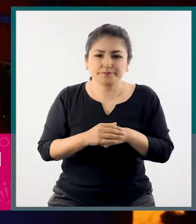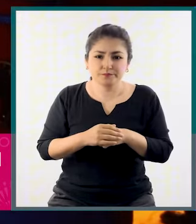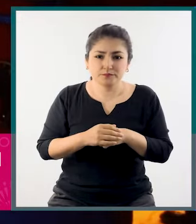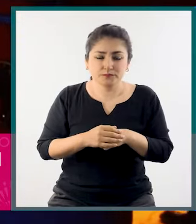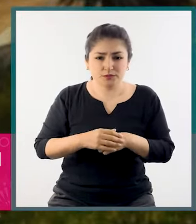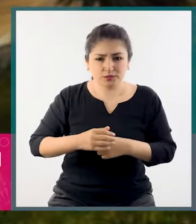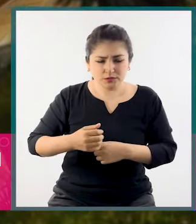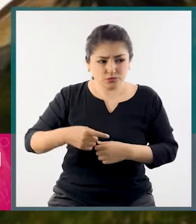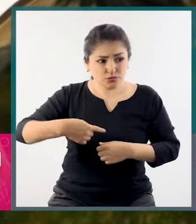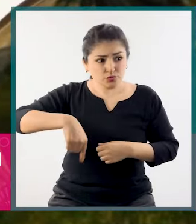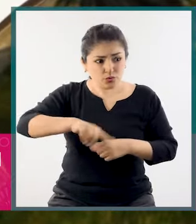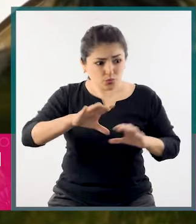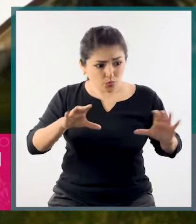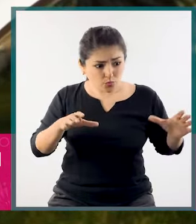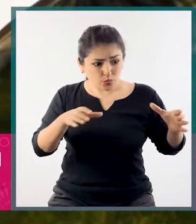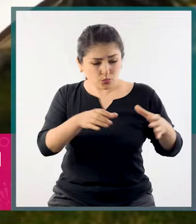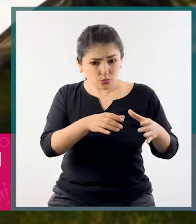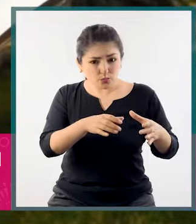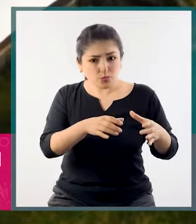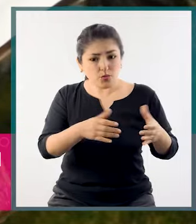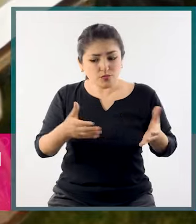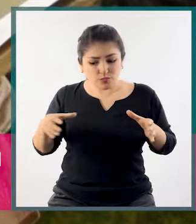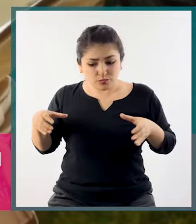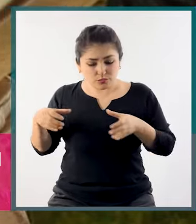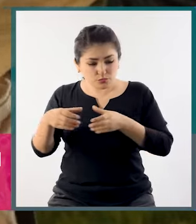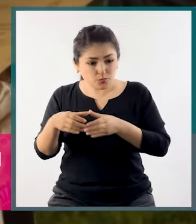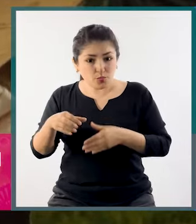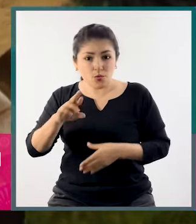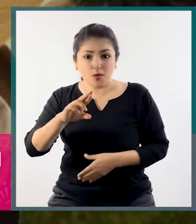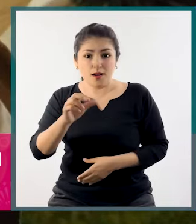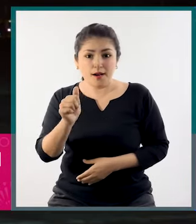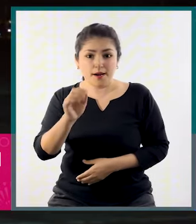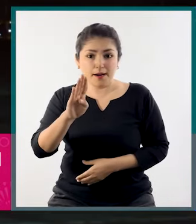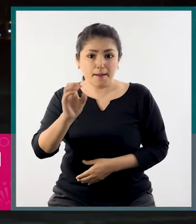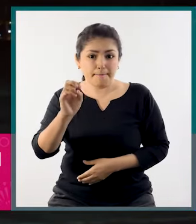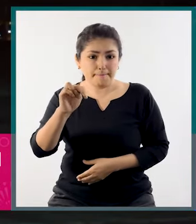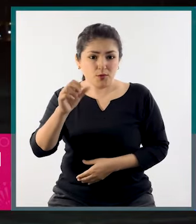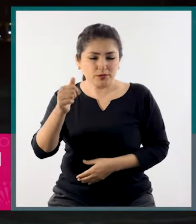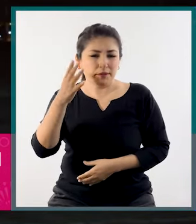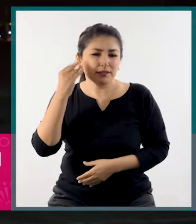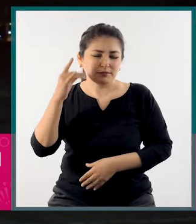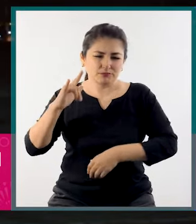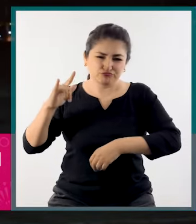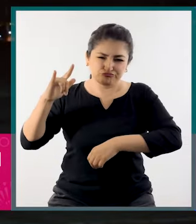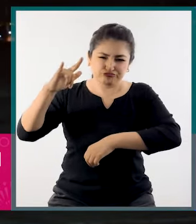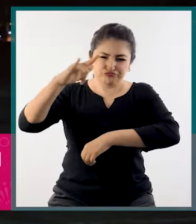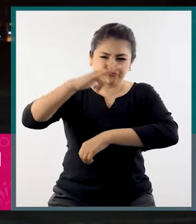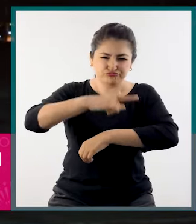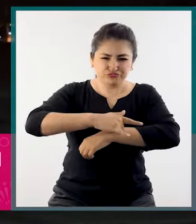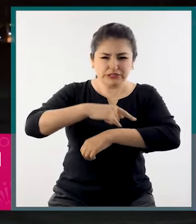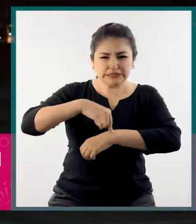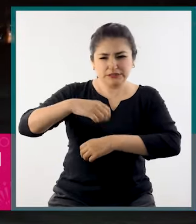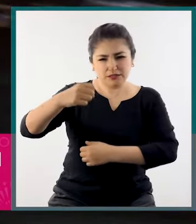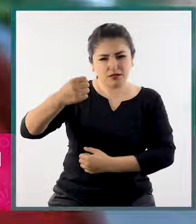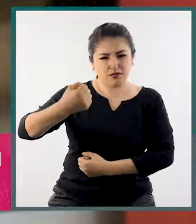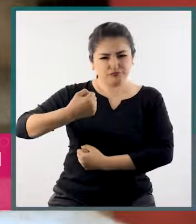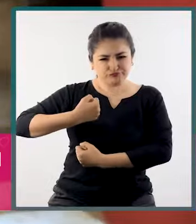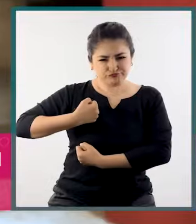fueron recibidas por las Rabonas para embarcarse al Santuario Histórico de Chacamarca en dos aviones Spartan de la Fuerza Aérea del